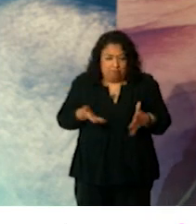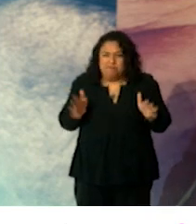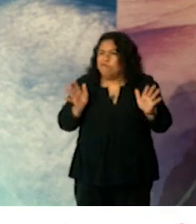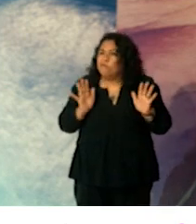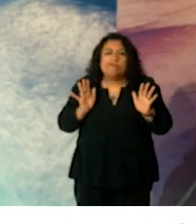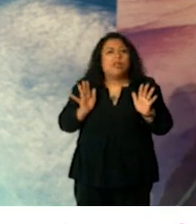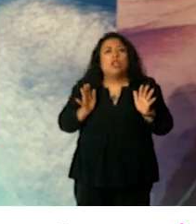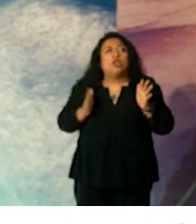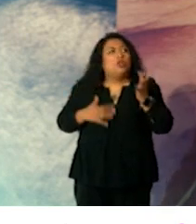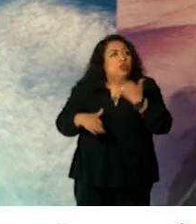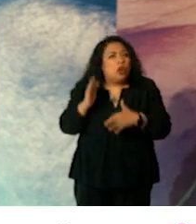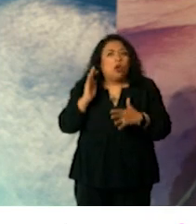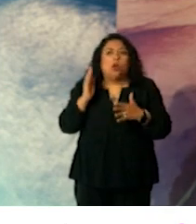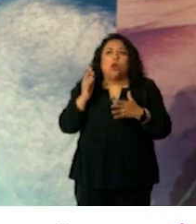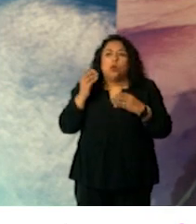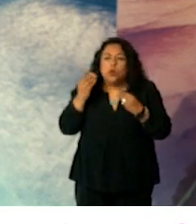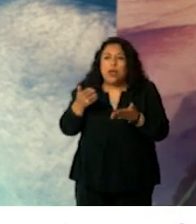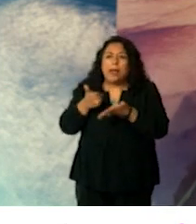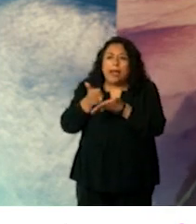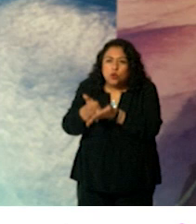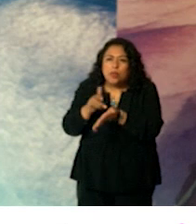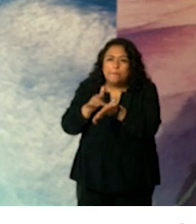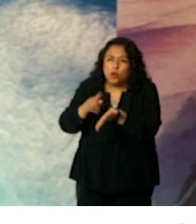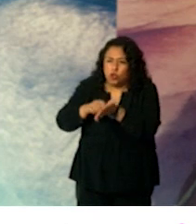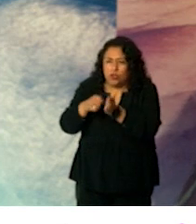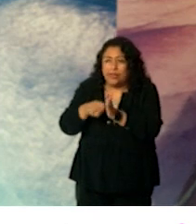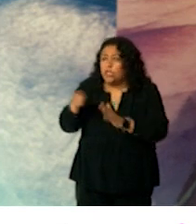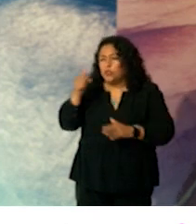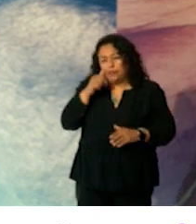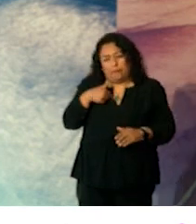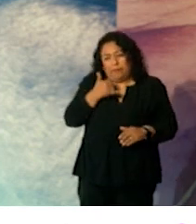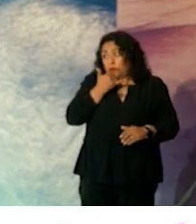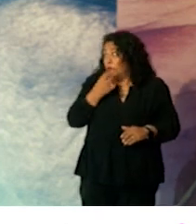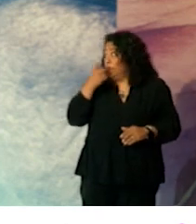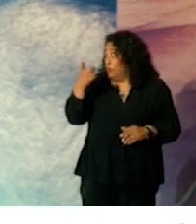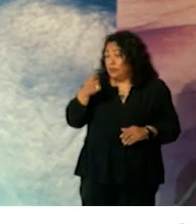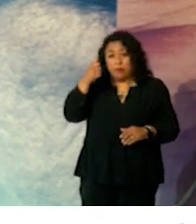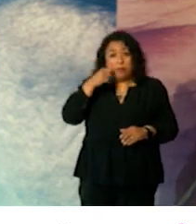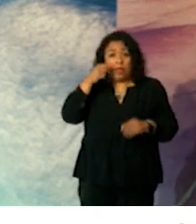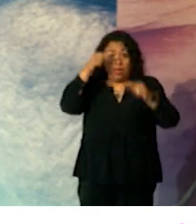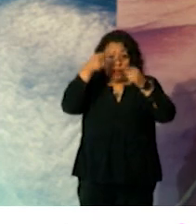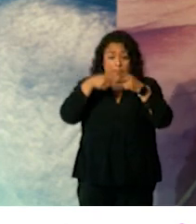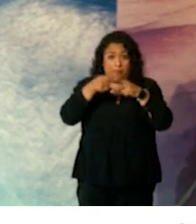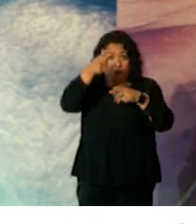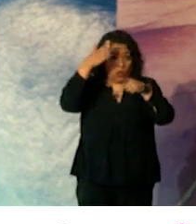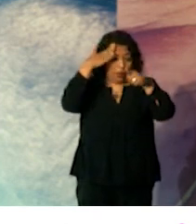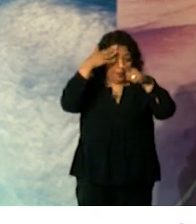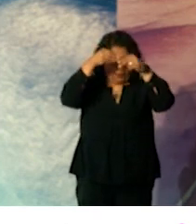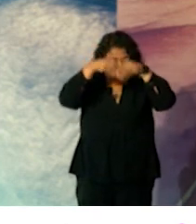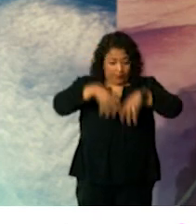lugar de toda la asistencia técnica, siempre viene, perdón por usar este término, pero de arriba hacia abajo, que quiere decir como